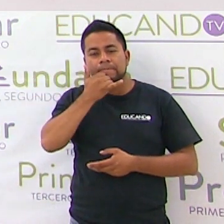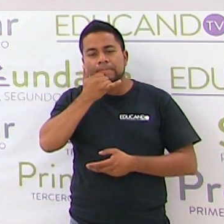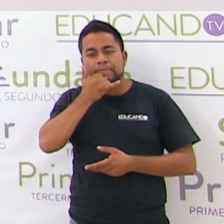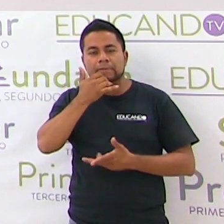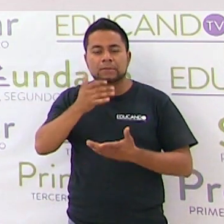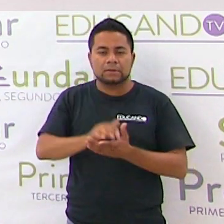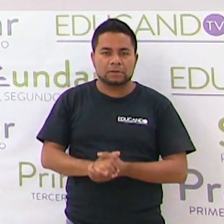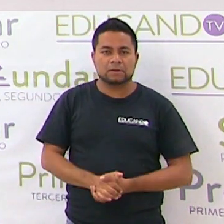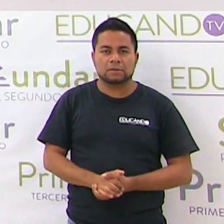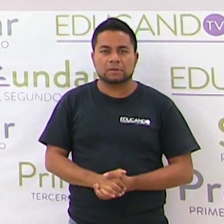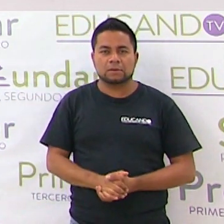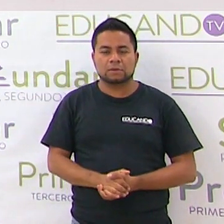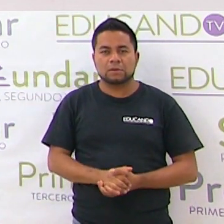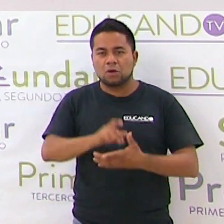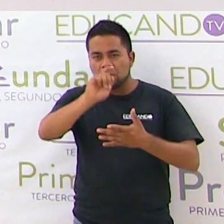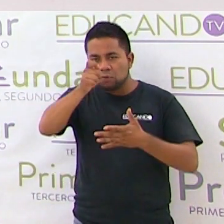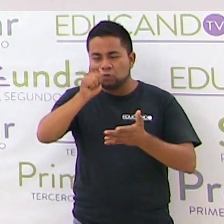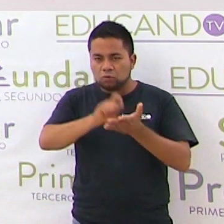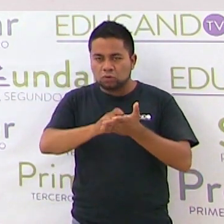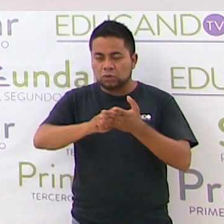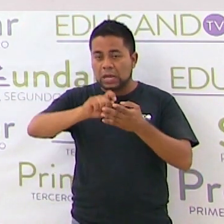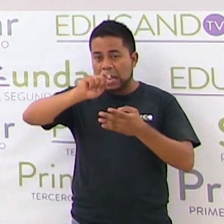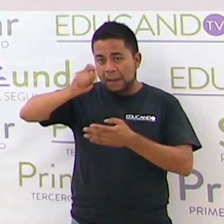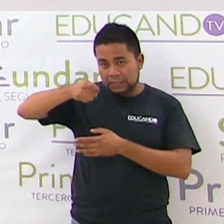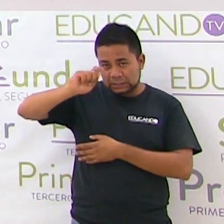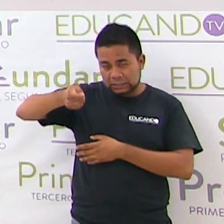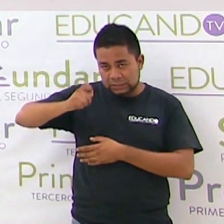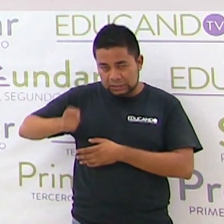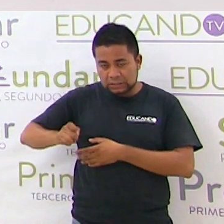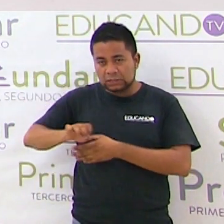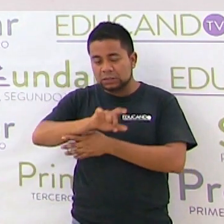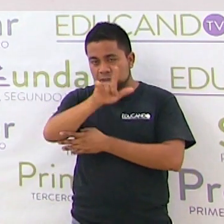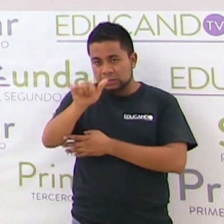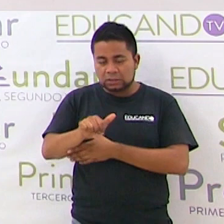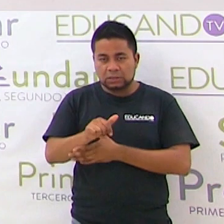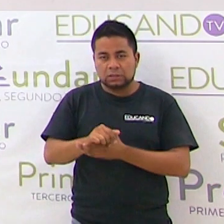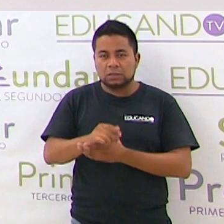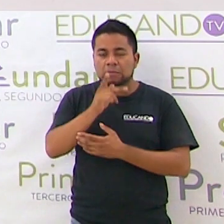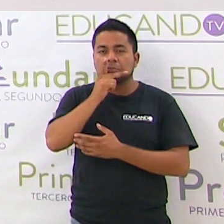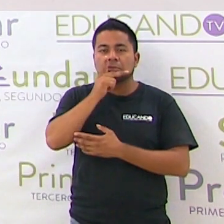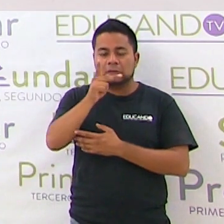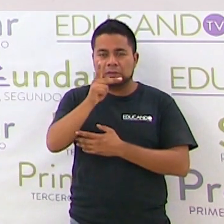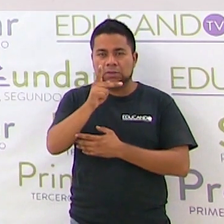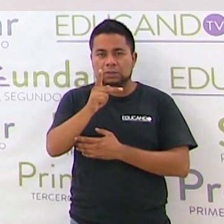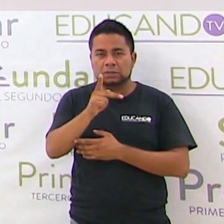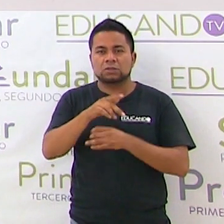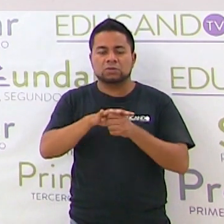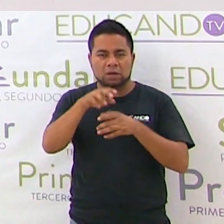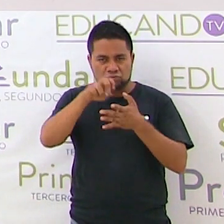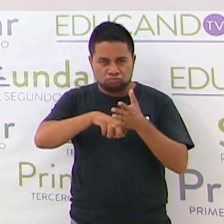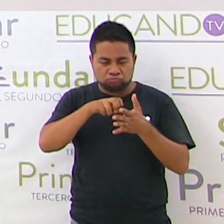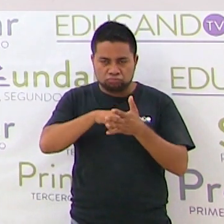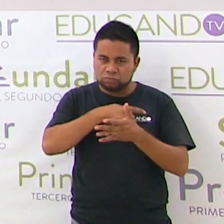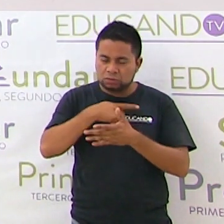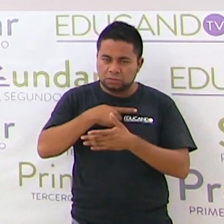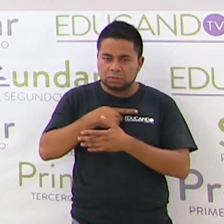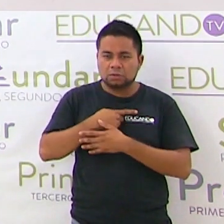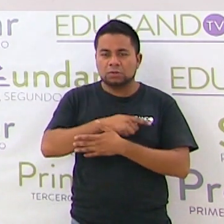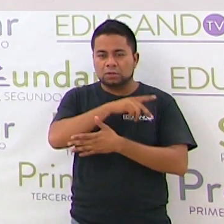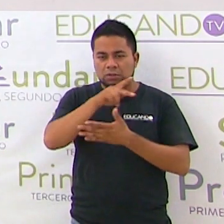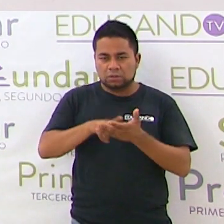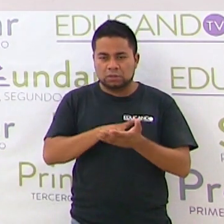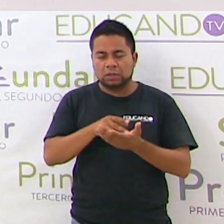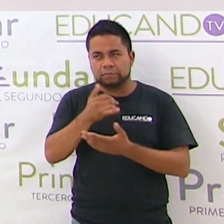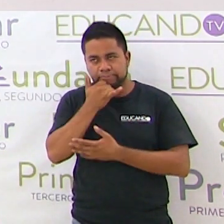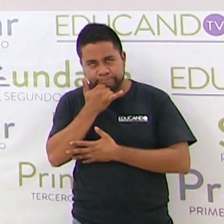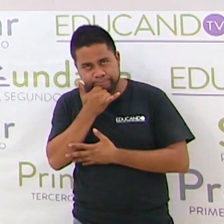Puntuación, después de puntuación, acentos, después de acentos, palabras manosadas. Otra vez, a